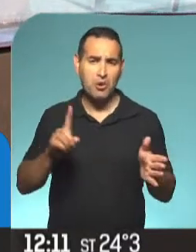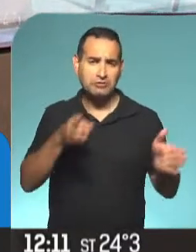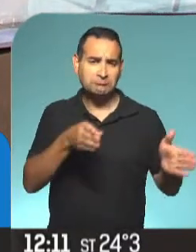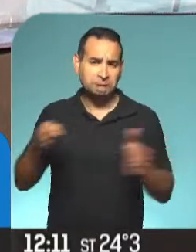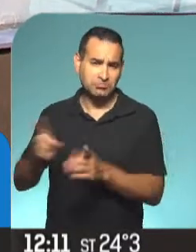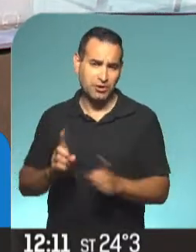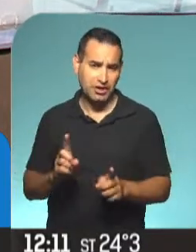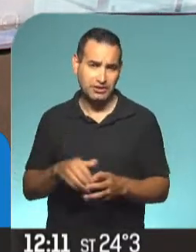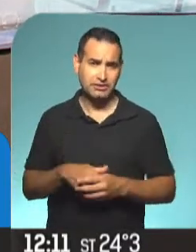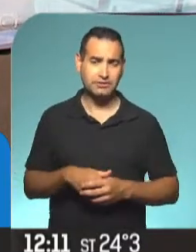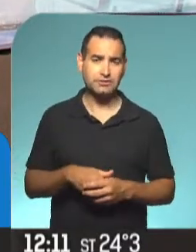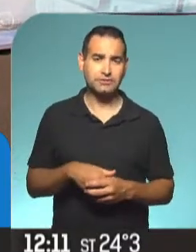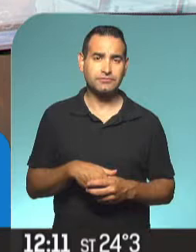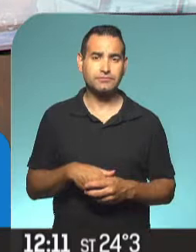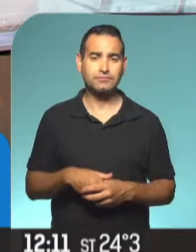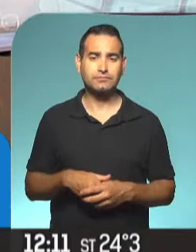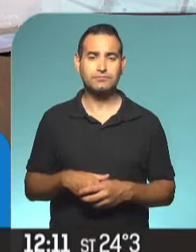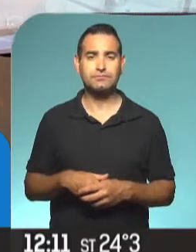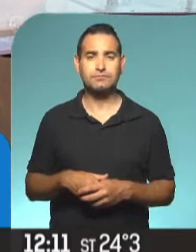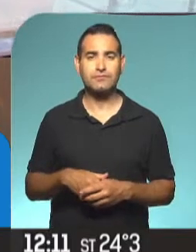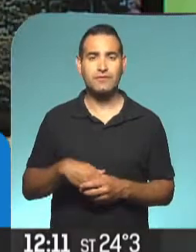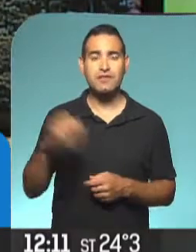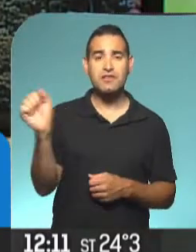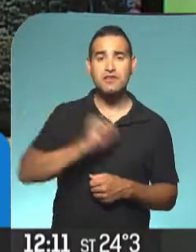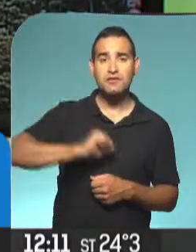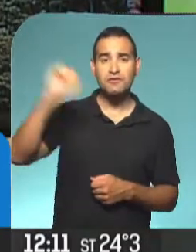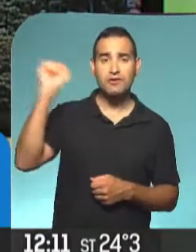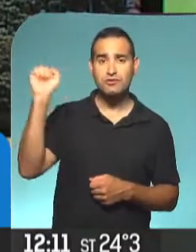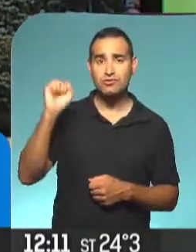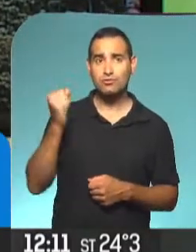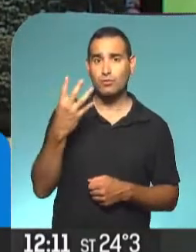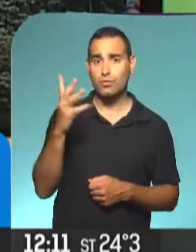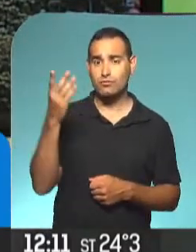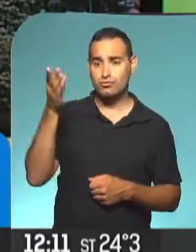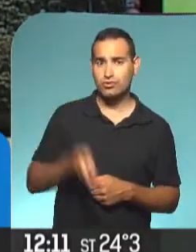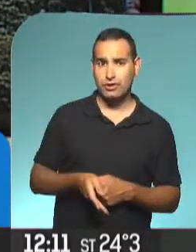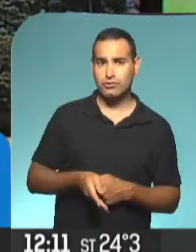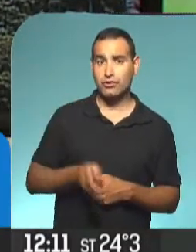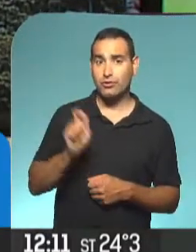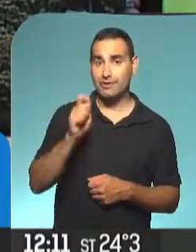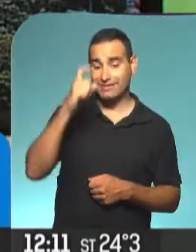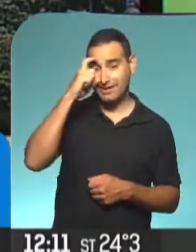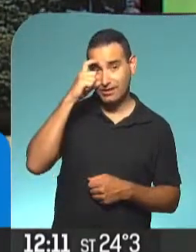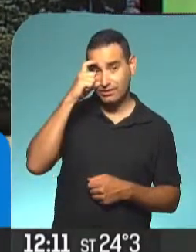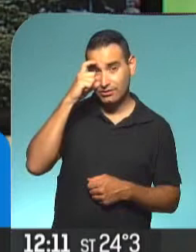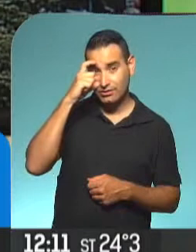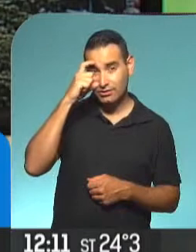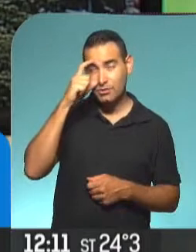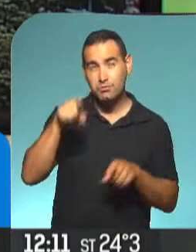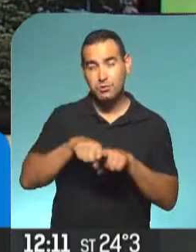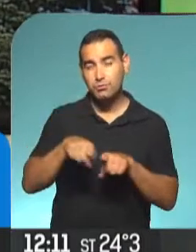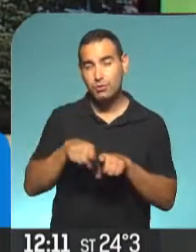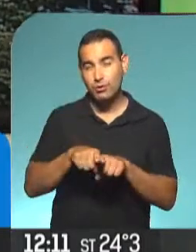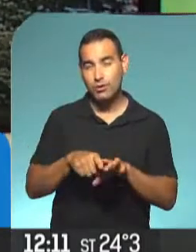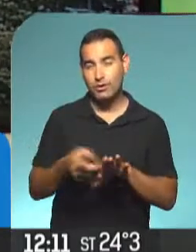más endémicas, ¿no? Las cuestiones de inflación que se notan en esto del 4% que se observa para el mes de enero, con lo que pasó también